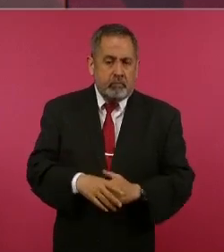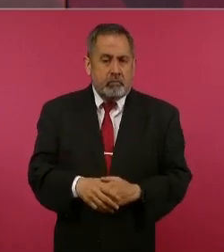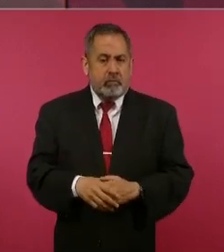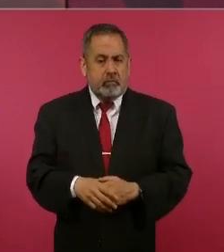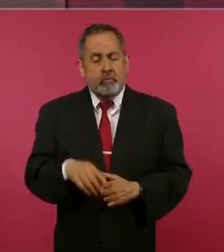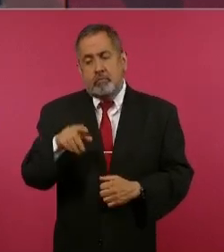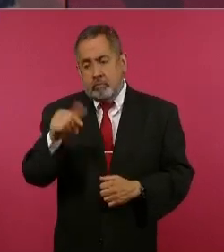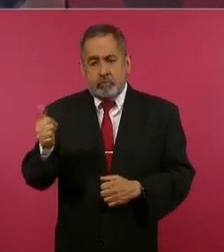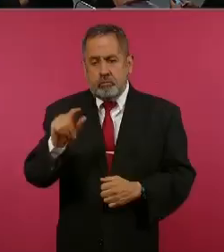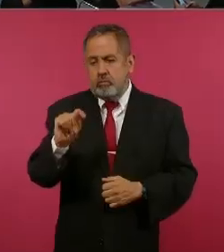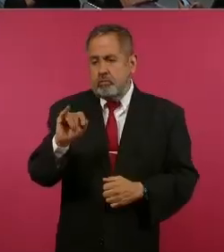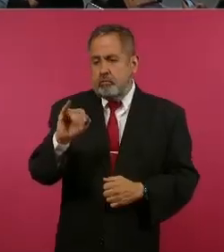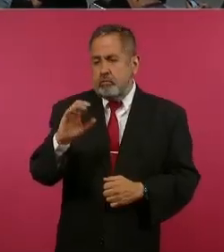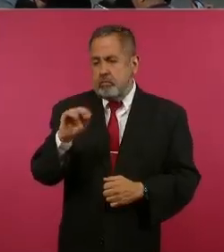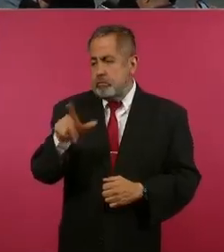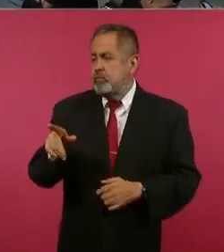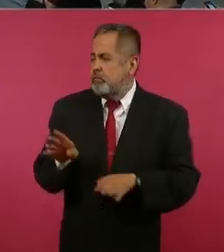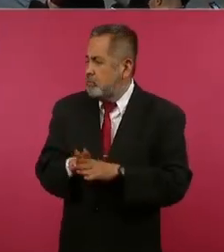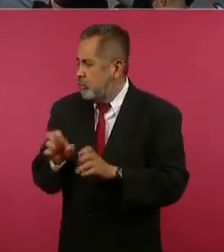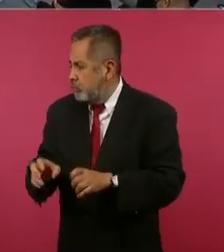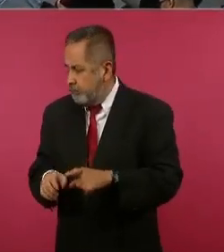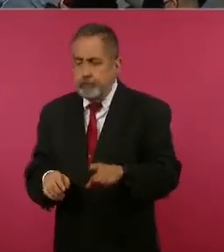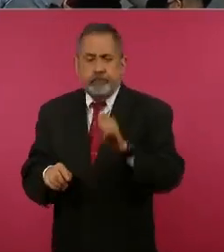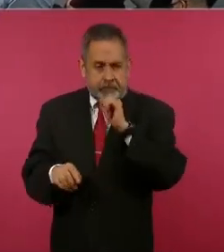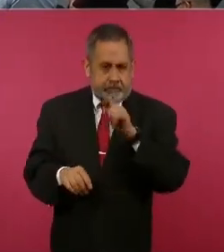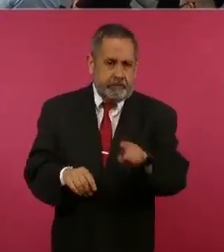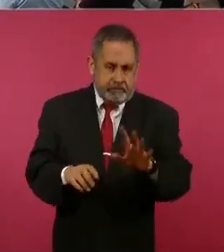¿El de Tikul? ¿Cómo va el de Tikul? ¿También?